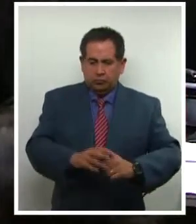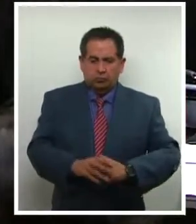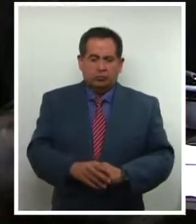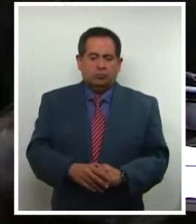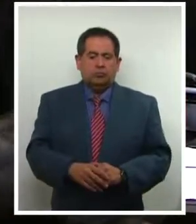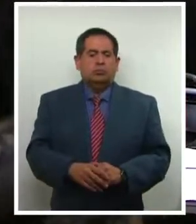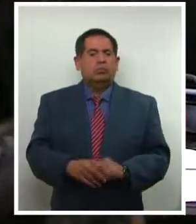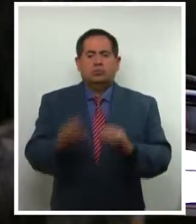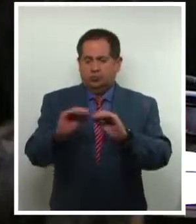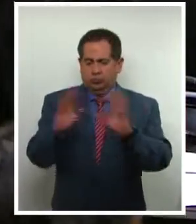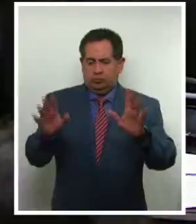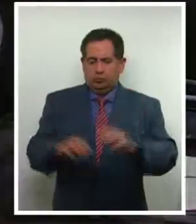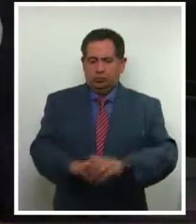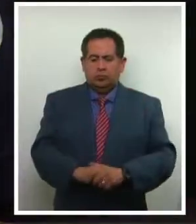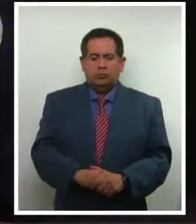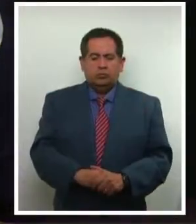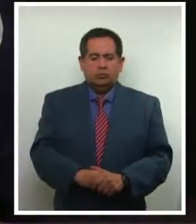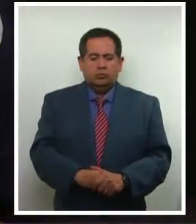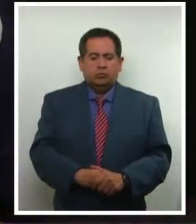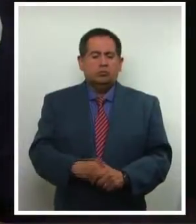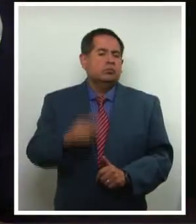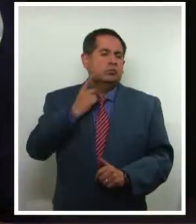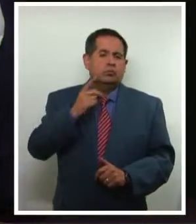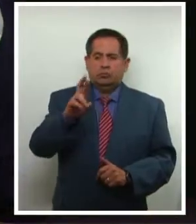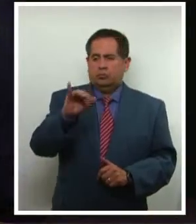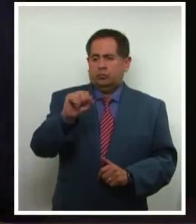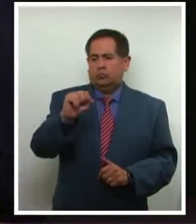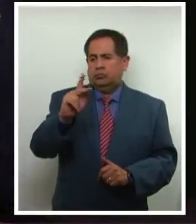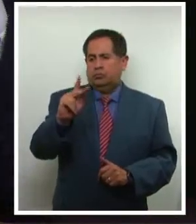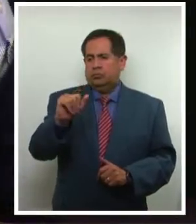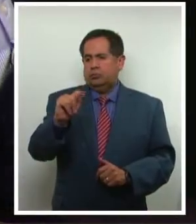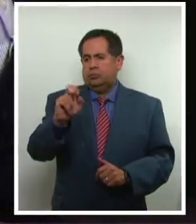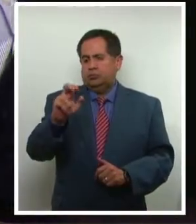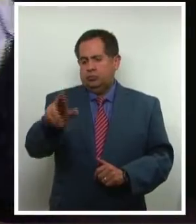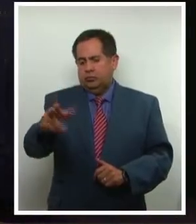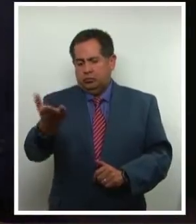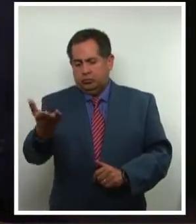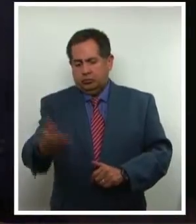Quede aclarado. Diputado Ríos Peter.